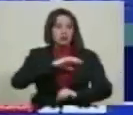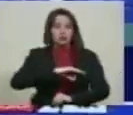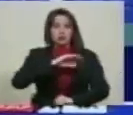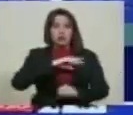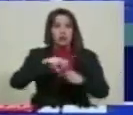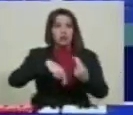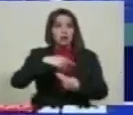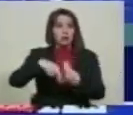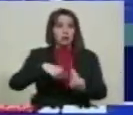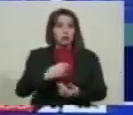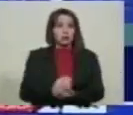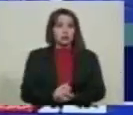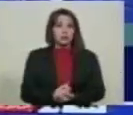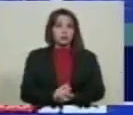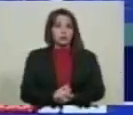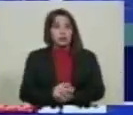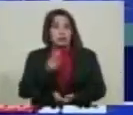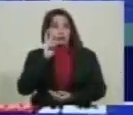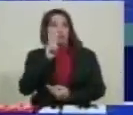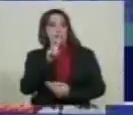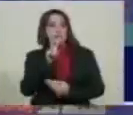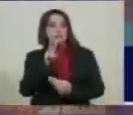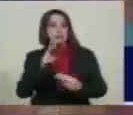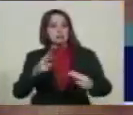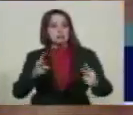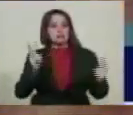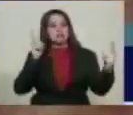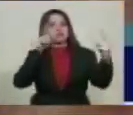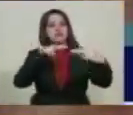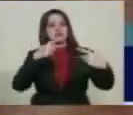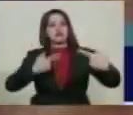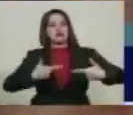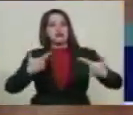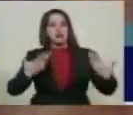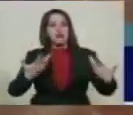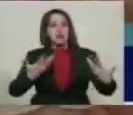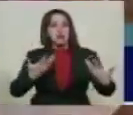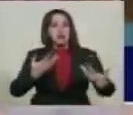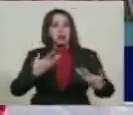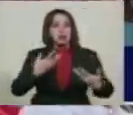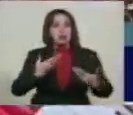revolución han sabido enfrentar todas las coyunturas.